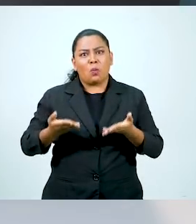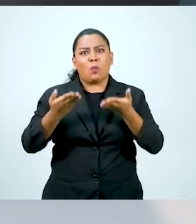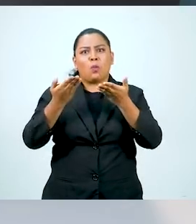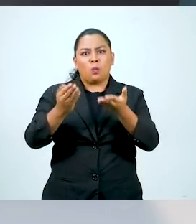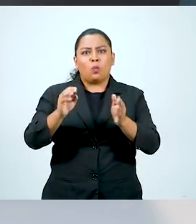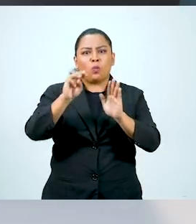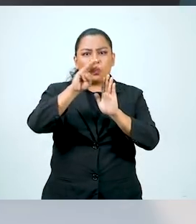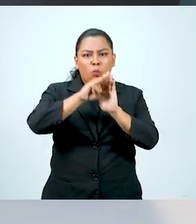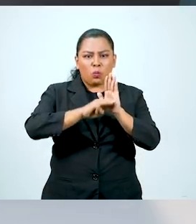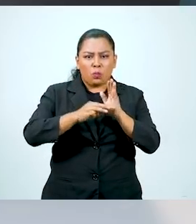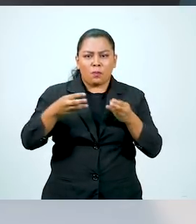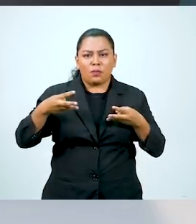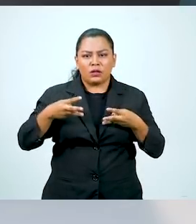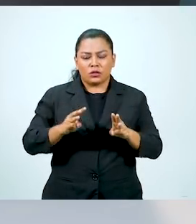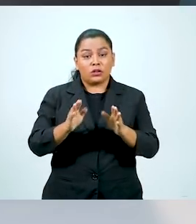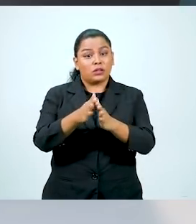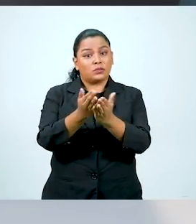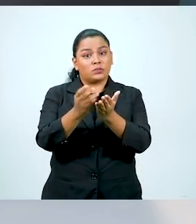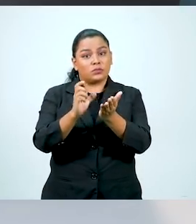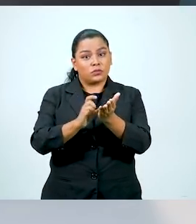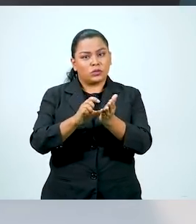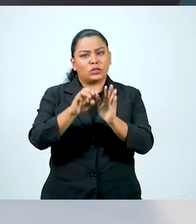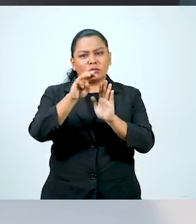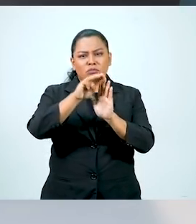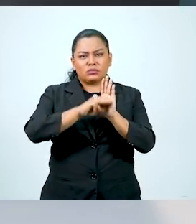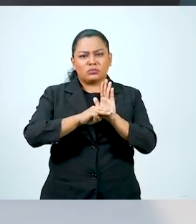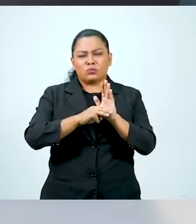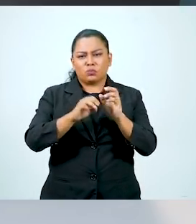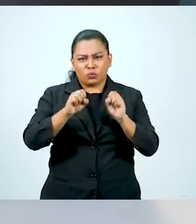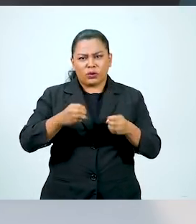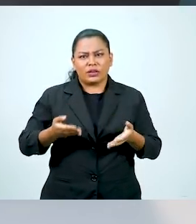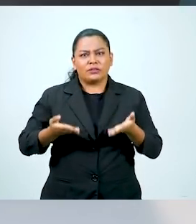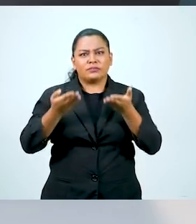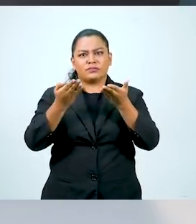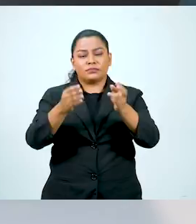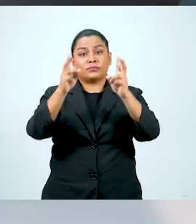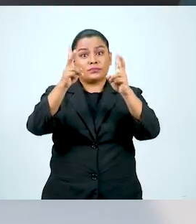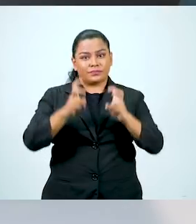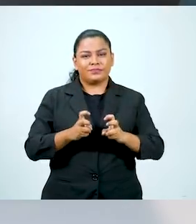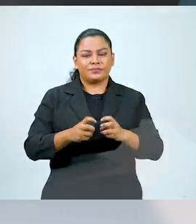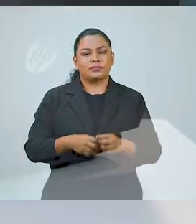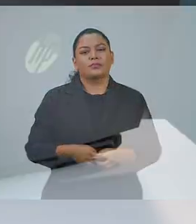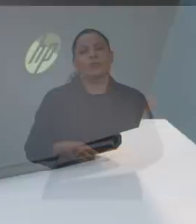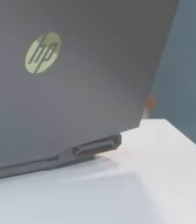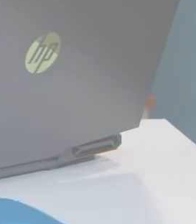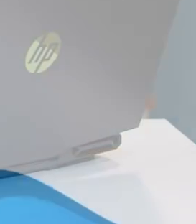guía metodológica y el libro de texto en formato digital.